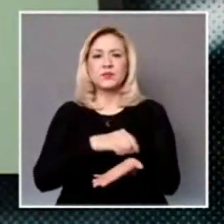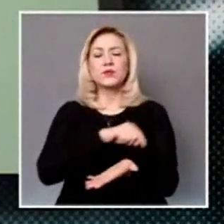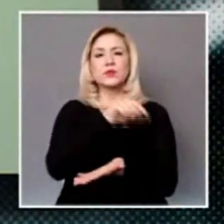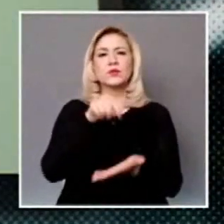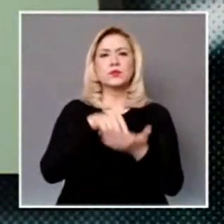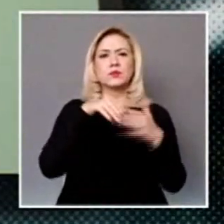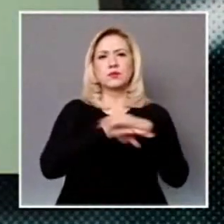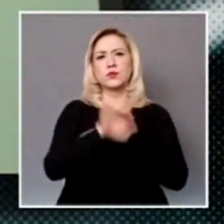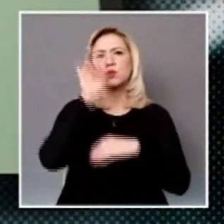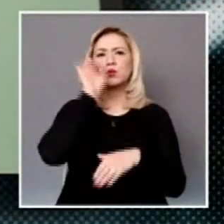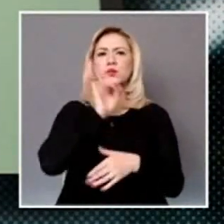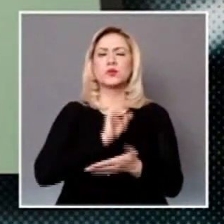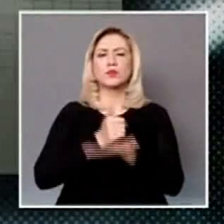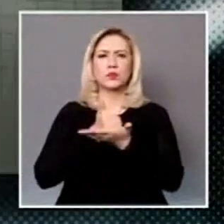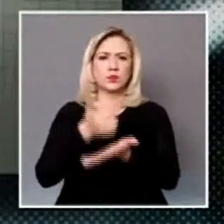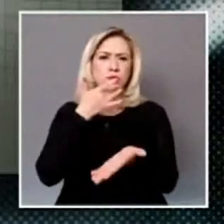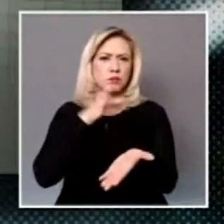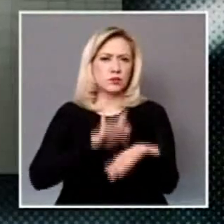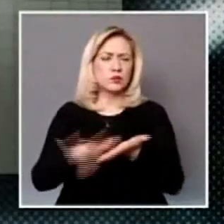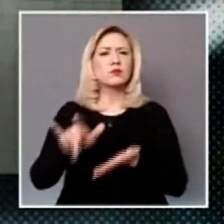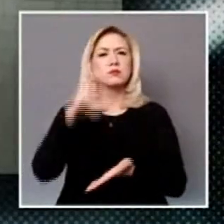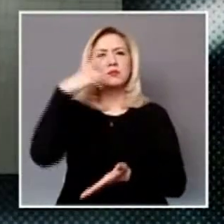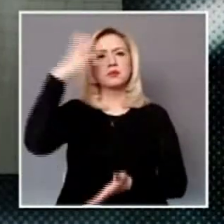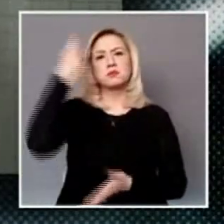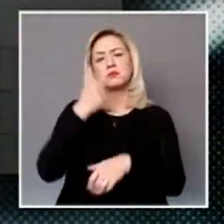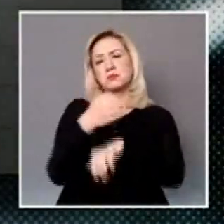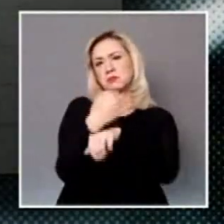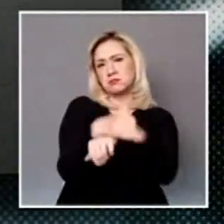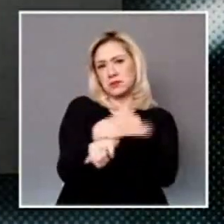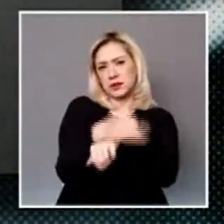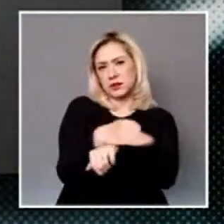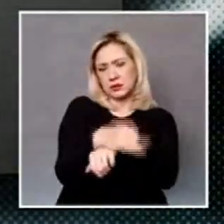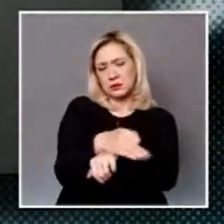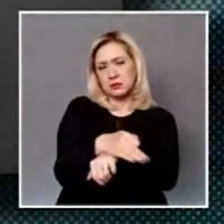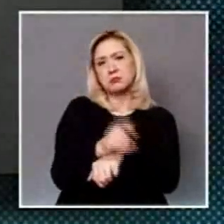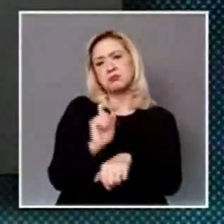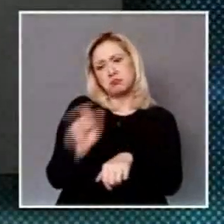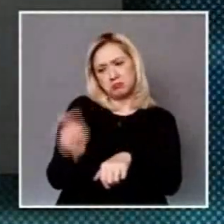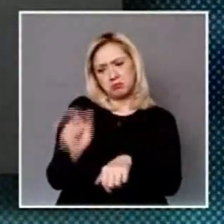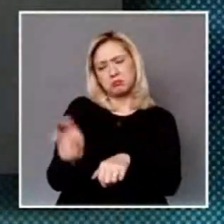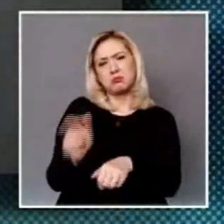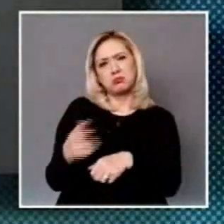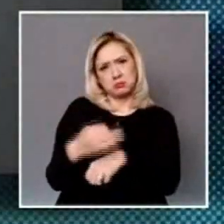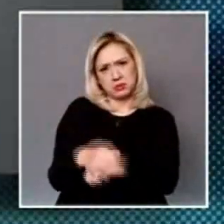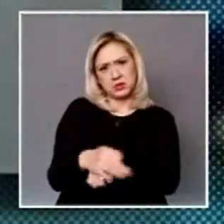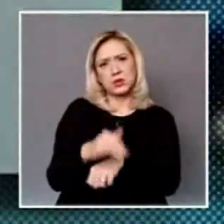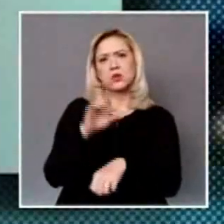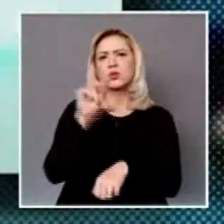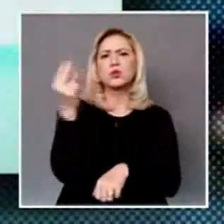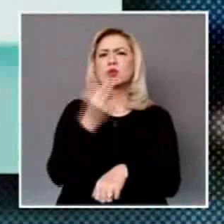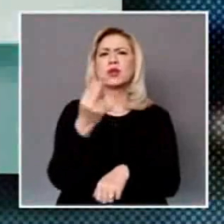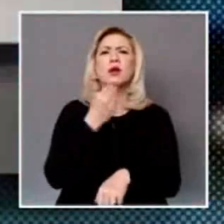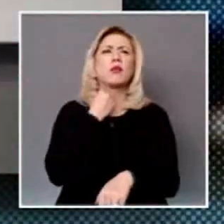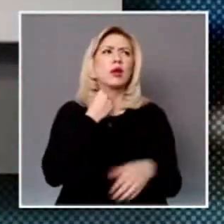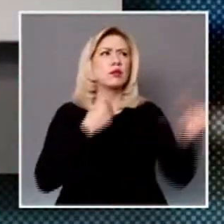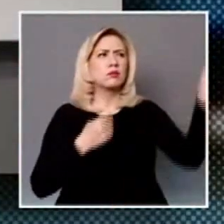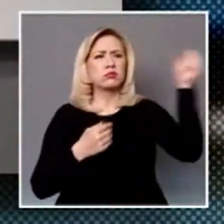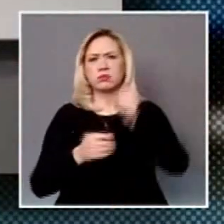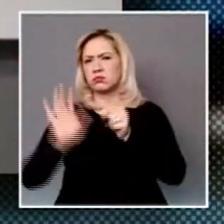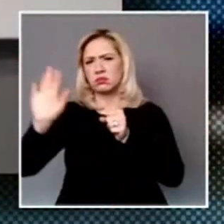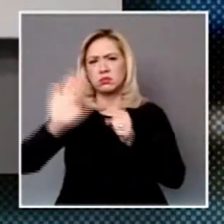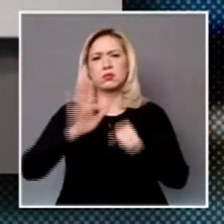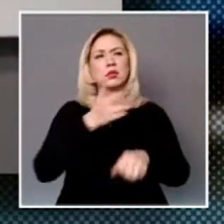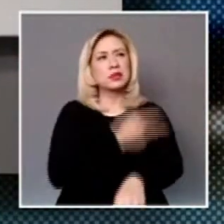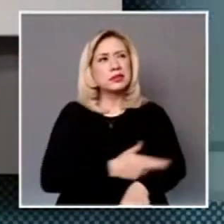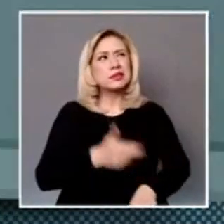con el que se otorga una pensión provisional incluso sin necesidad de un abogado, en lo que continúa el procedimiento para